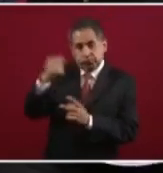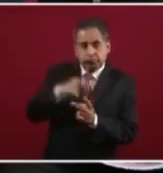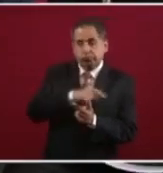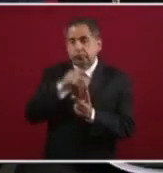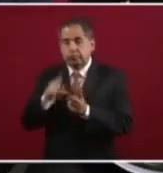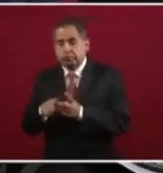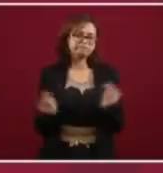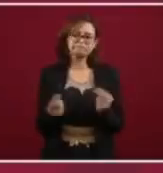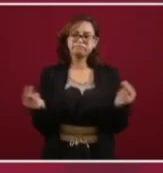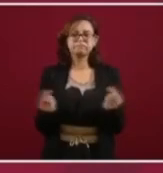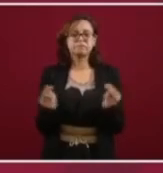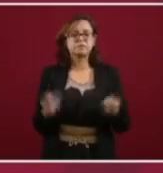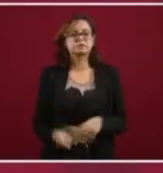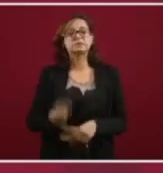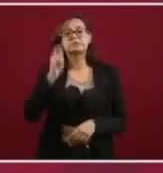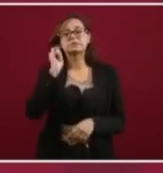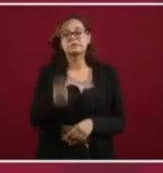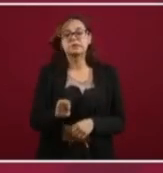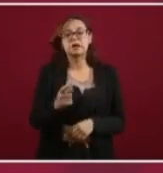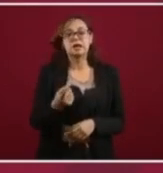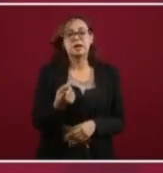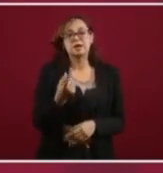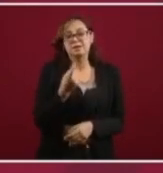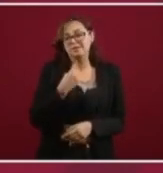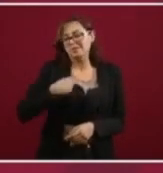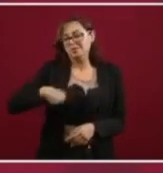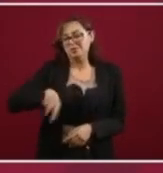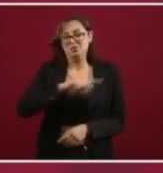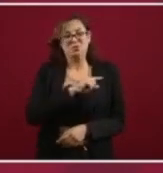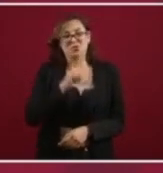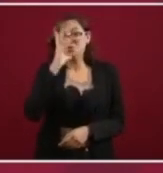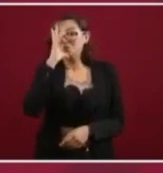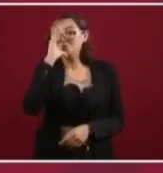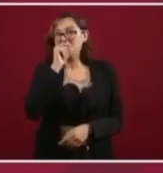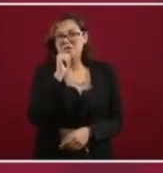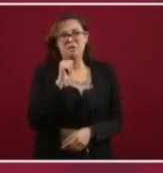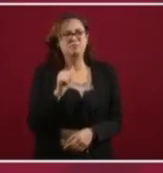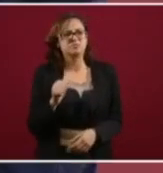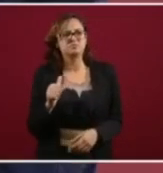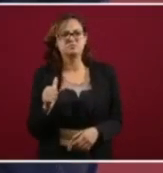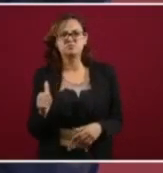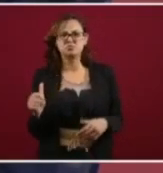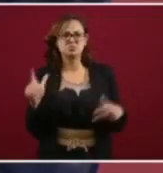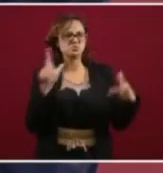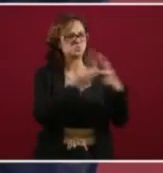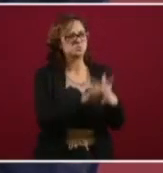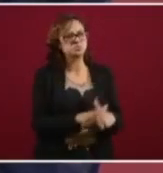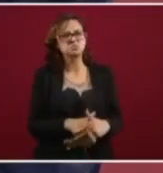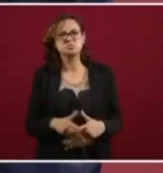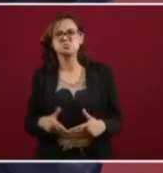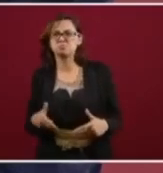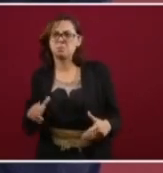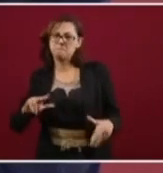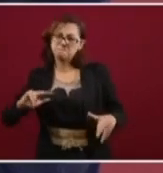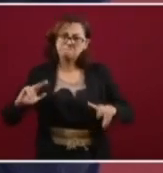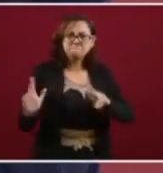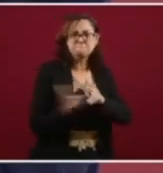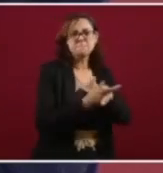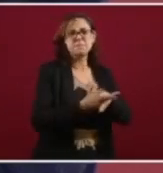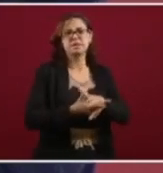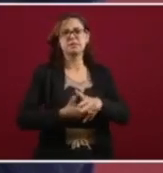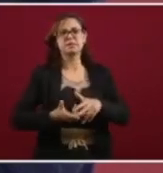materia de seguridad. Nosotros no podemos ajusticiar ni podemos